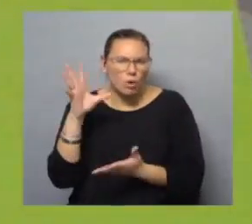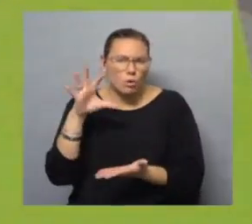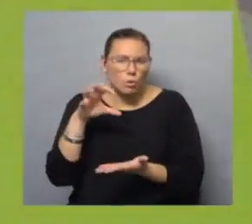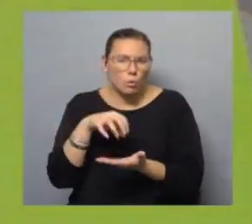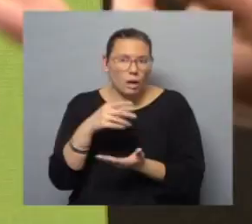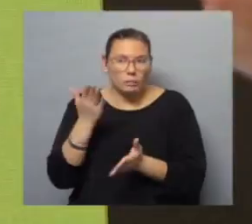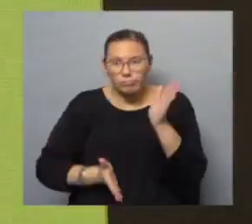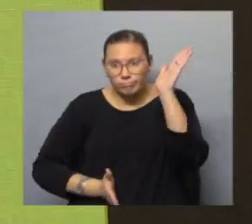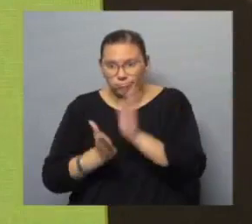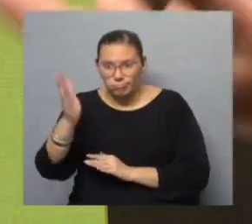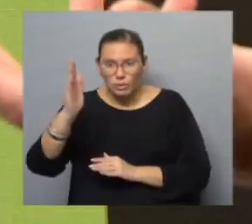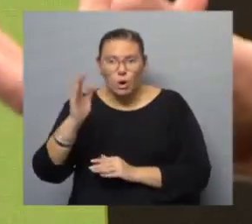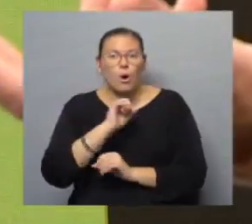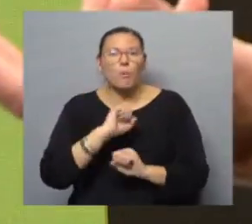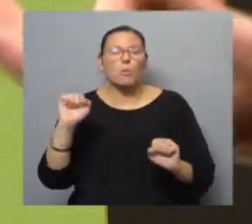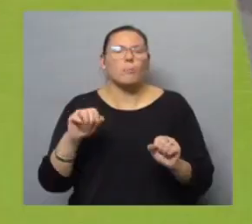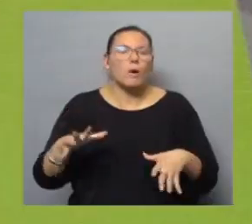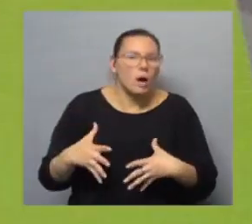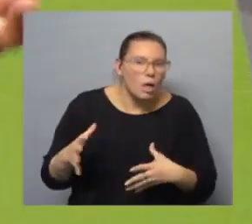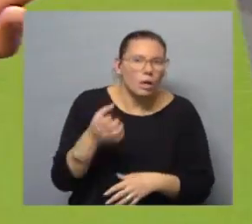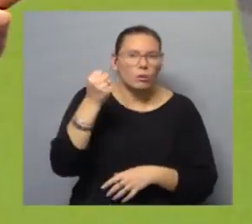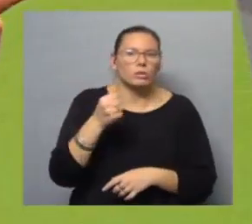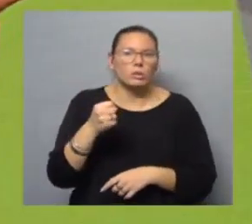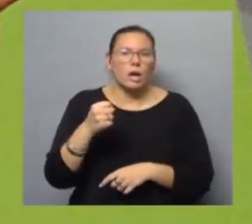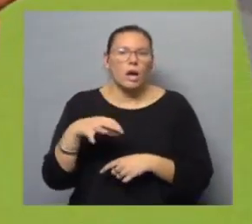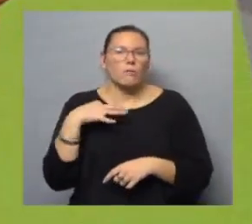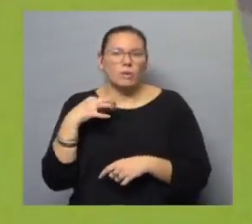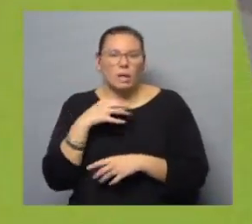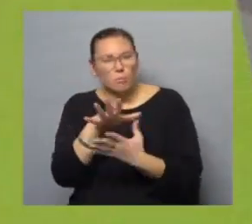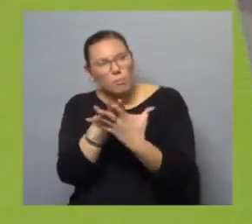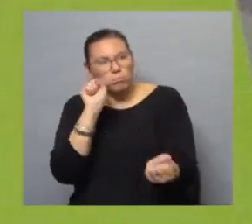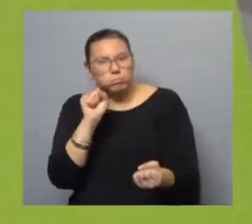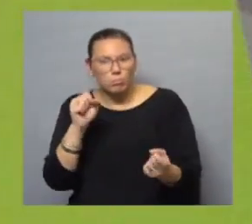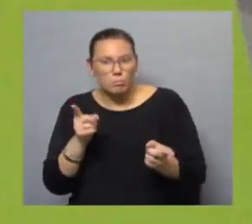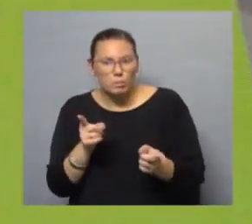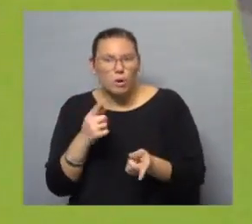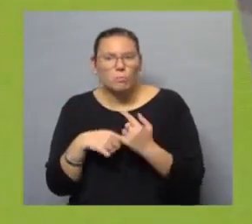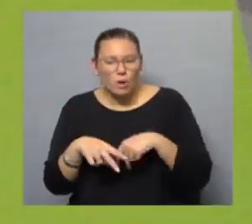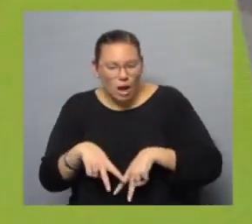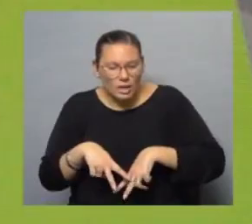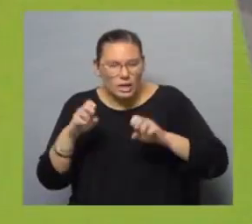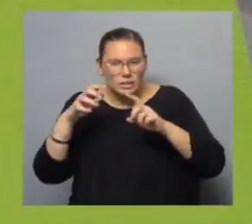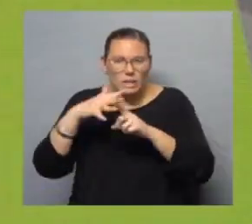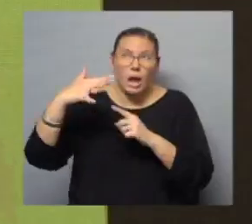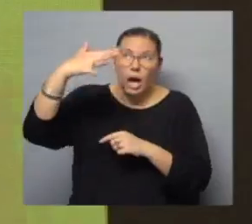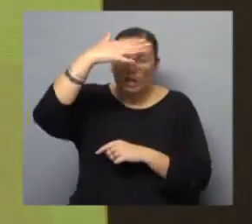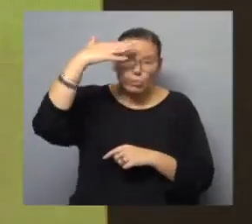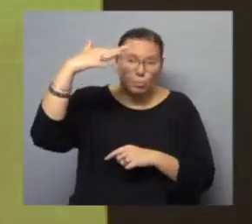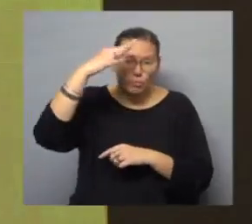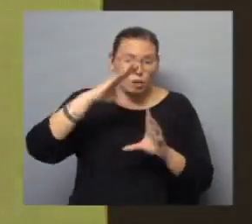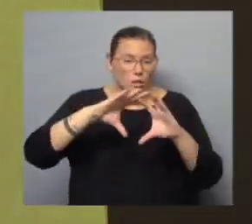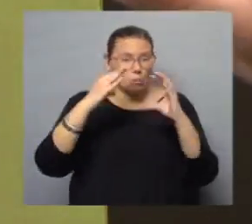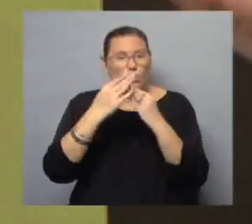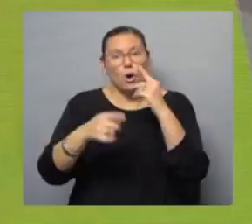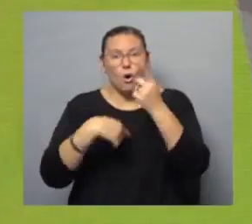ir o un lugar a donde podamos encontrar vida que nosotros podamos comprender como tal. Pero analizar atmósferas de planetas